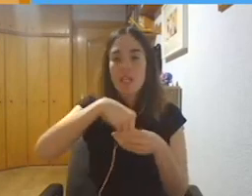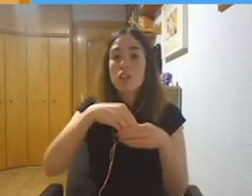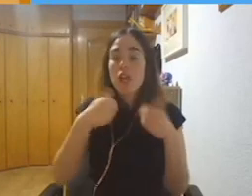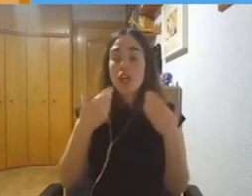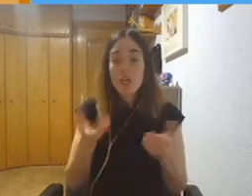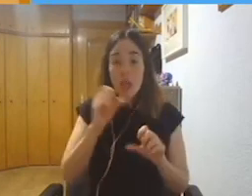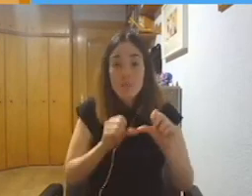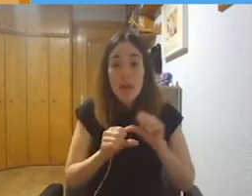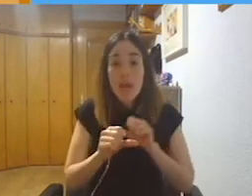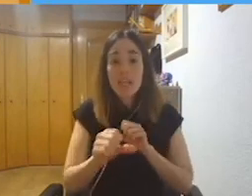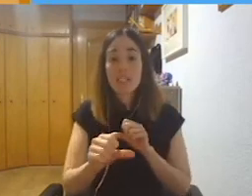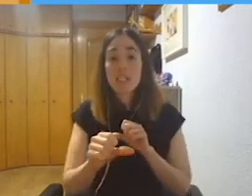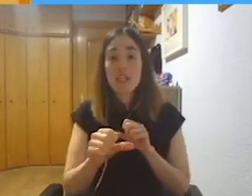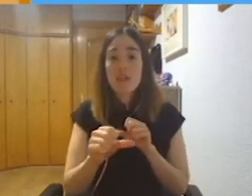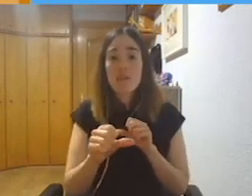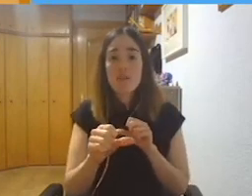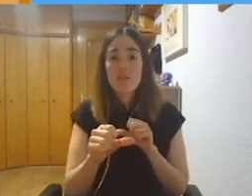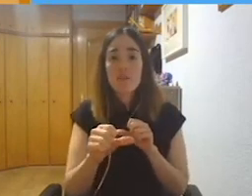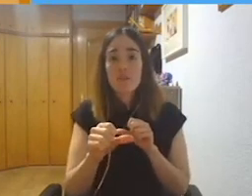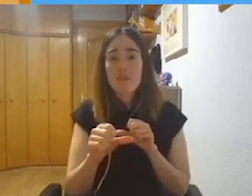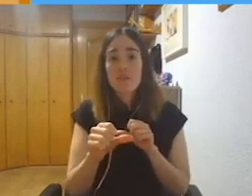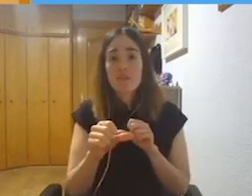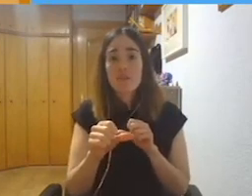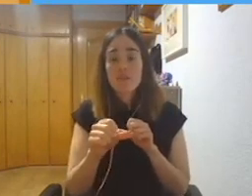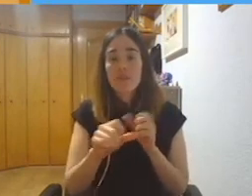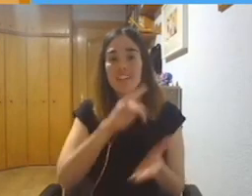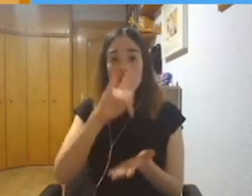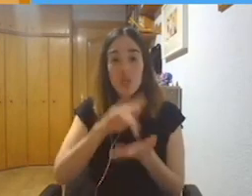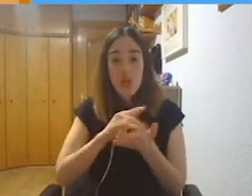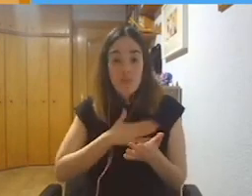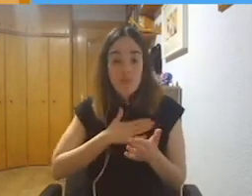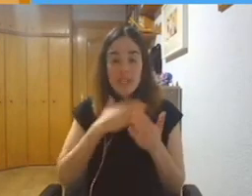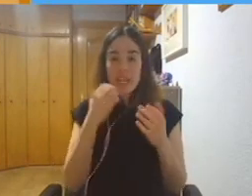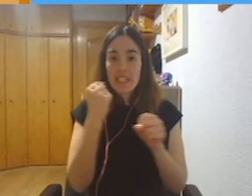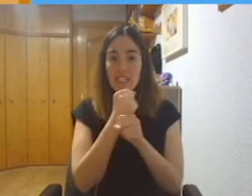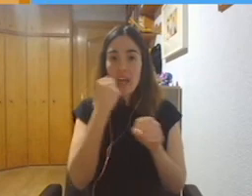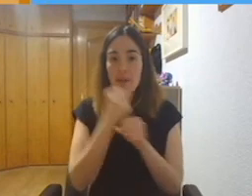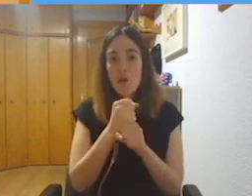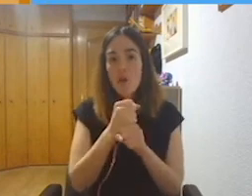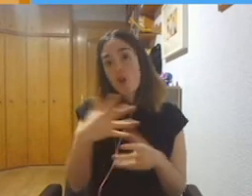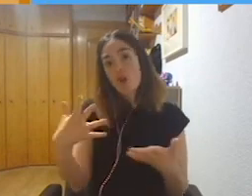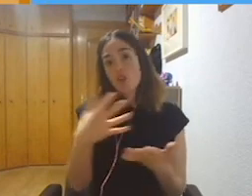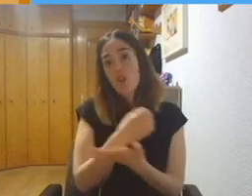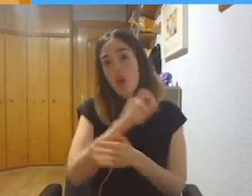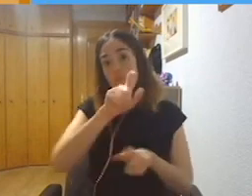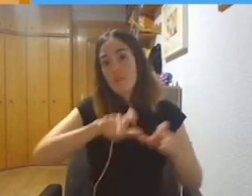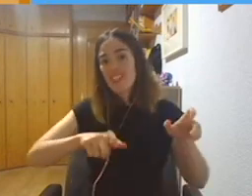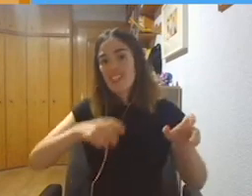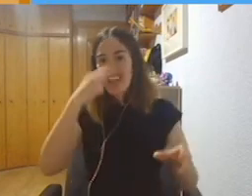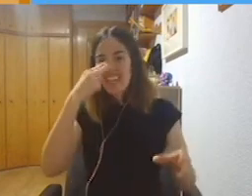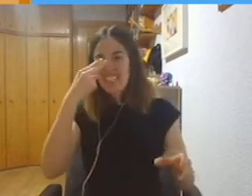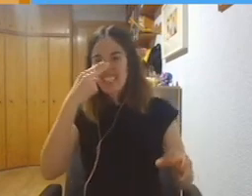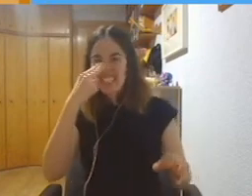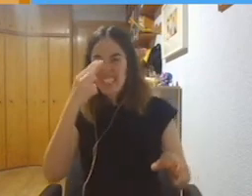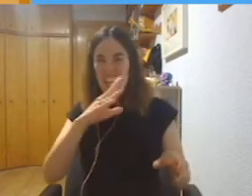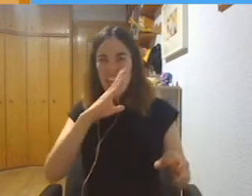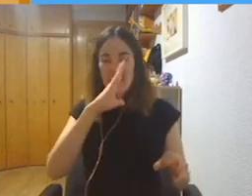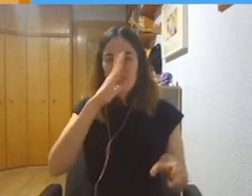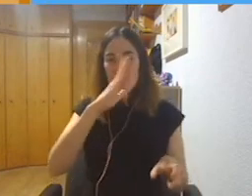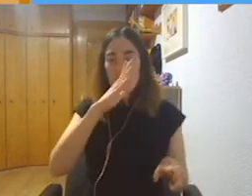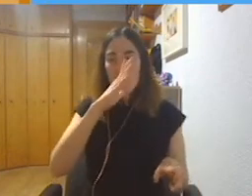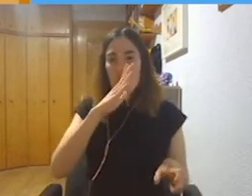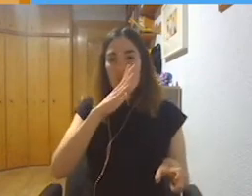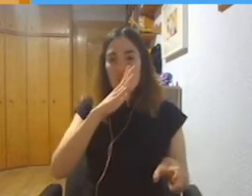viene a partir de ahora, en lo que va a consistir mi trabajo y el de todo aquel que se haya podido interesar